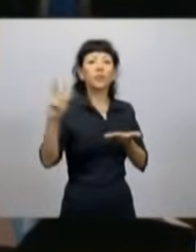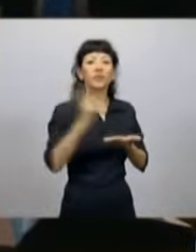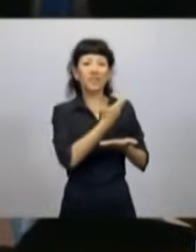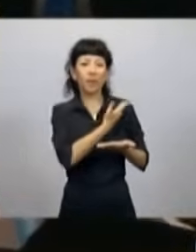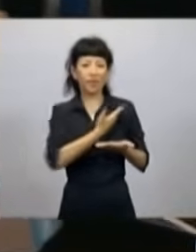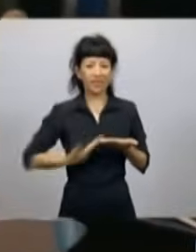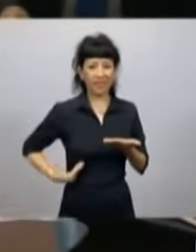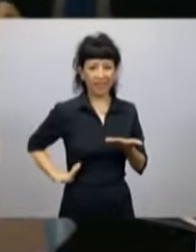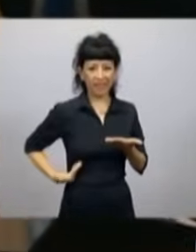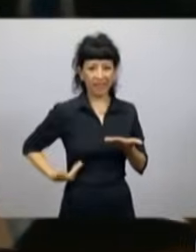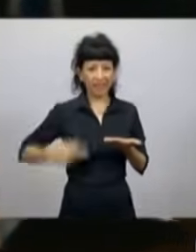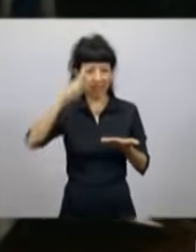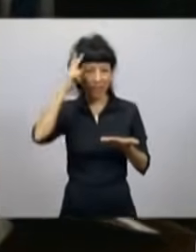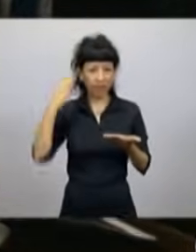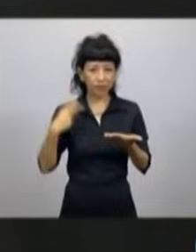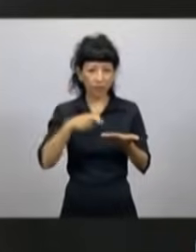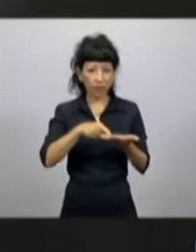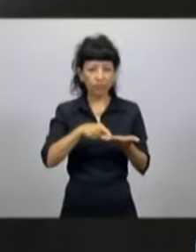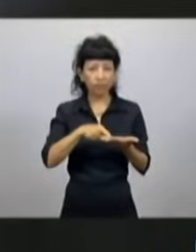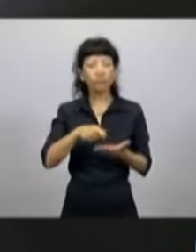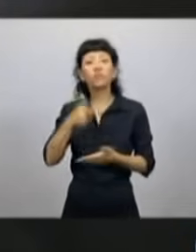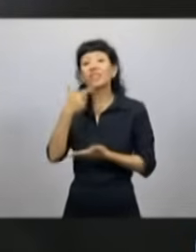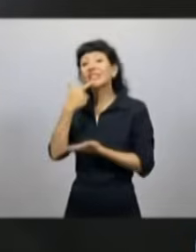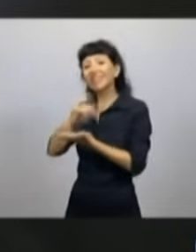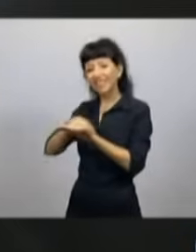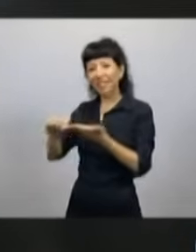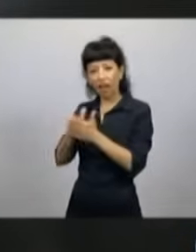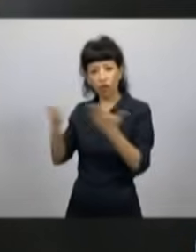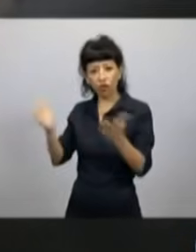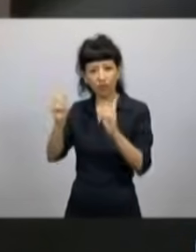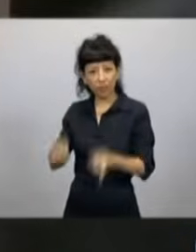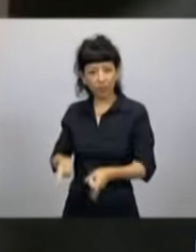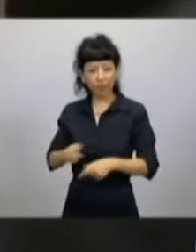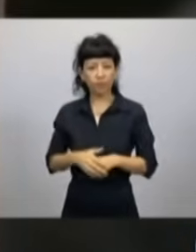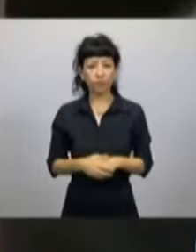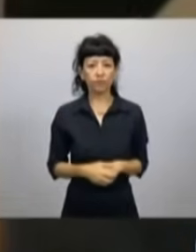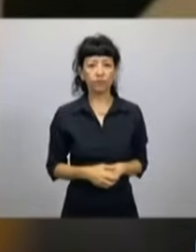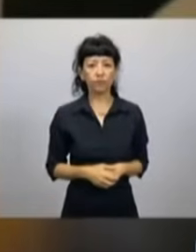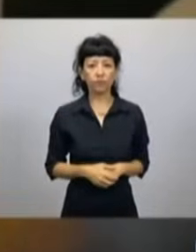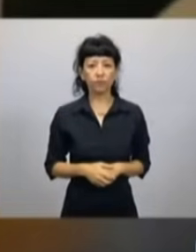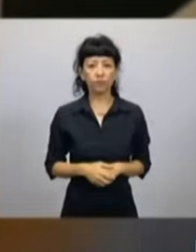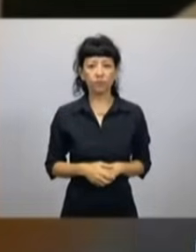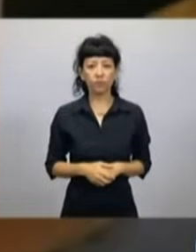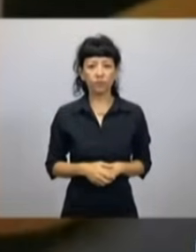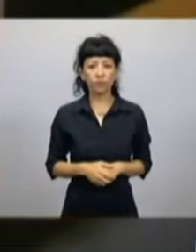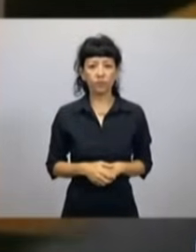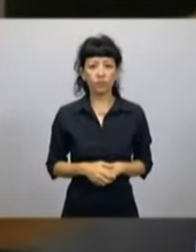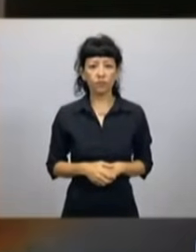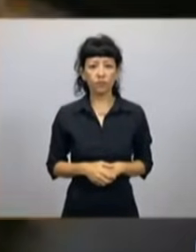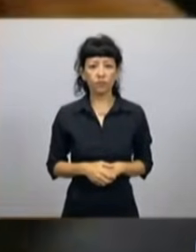cuál Milei vamos a estar hablando cuando hablamos de su política exterior? Porque